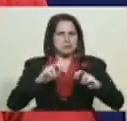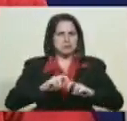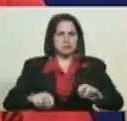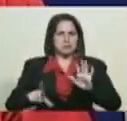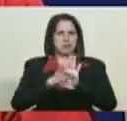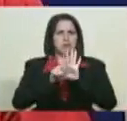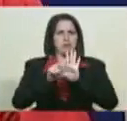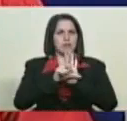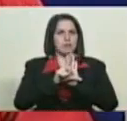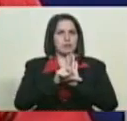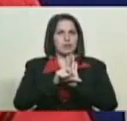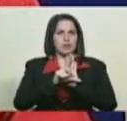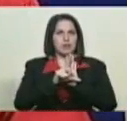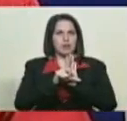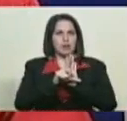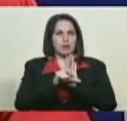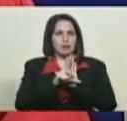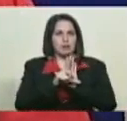de